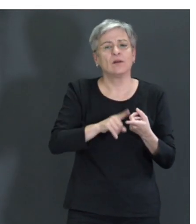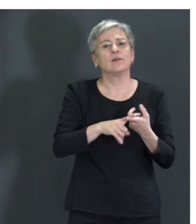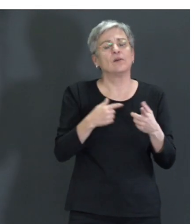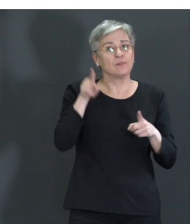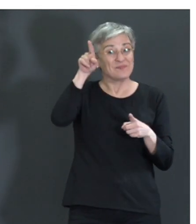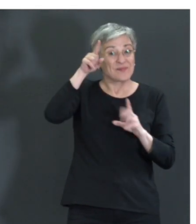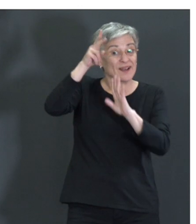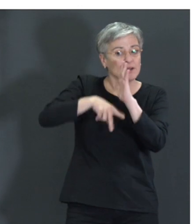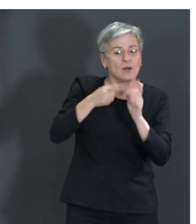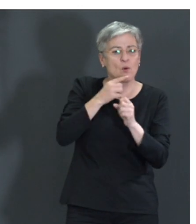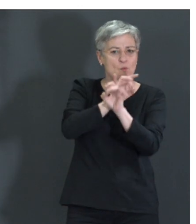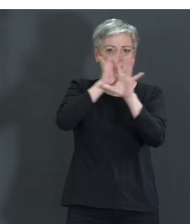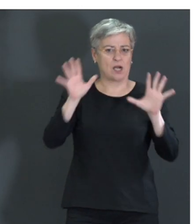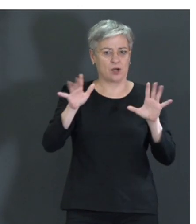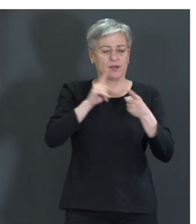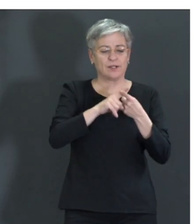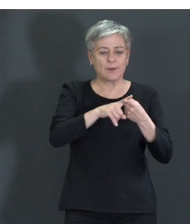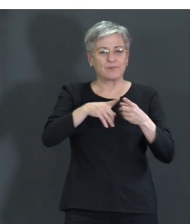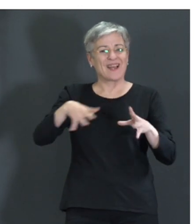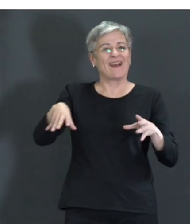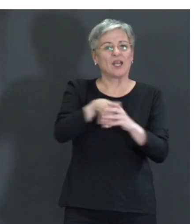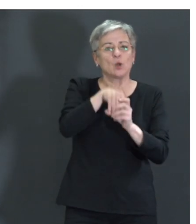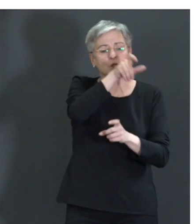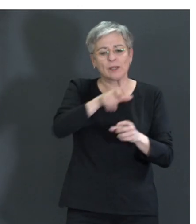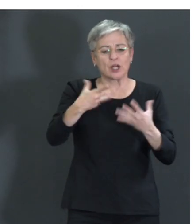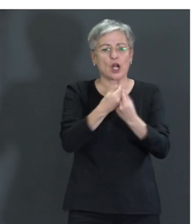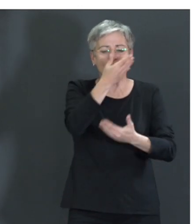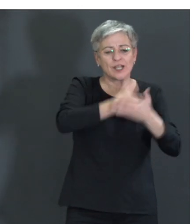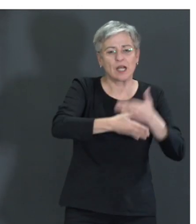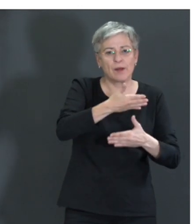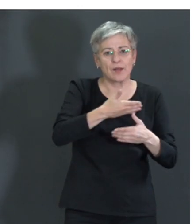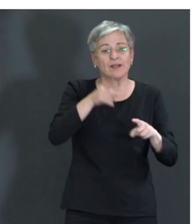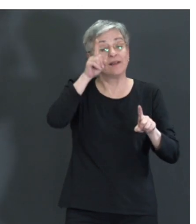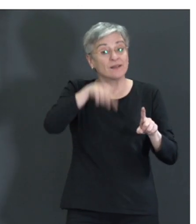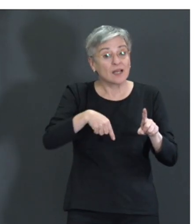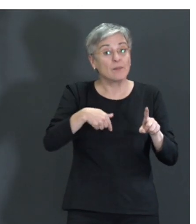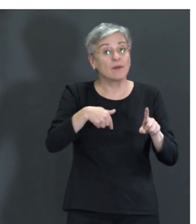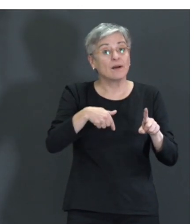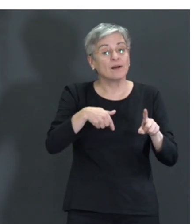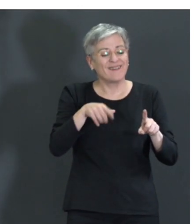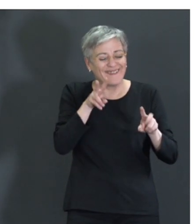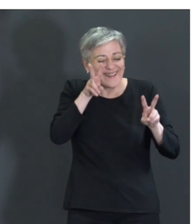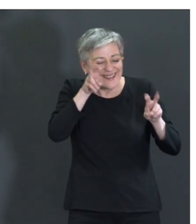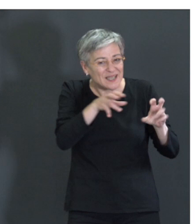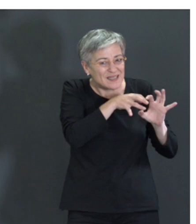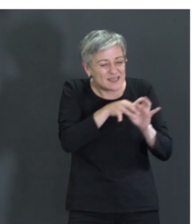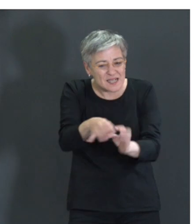muy claro. Habla tanto de la inclusión de personas con discapacidad en las empresas como en concreto de temas de